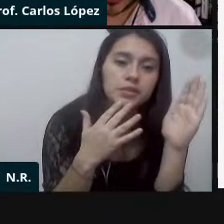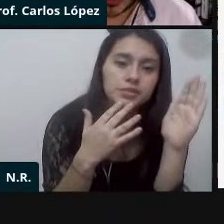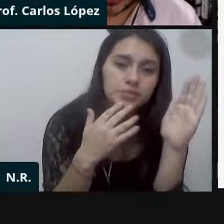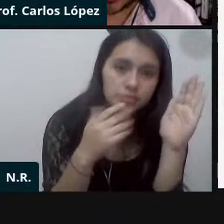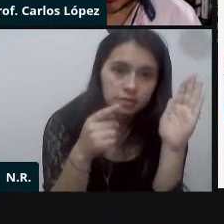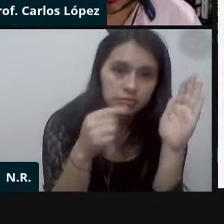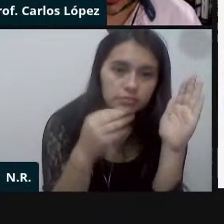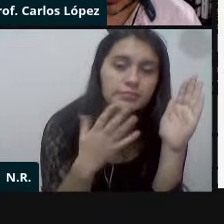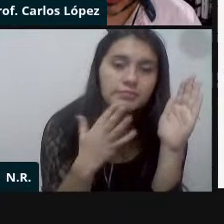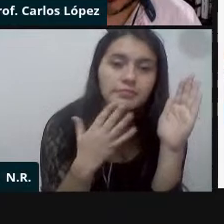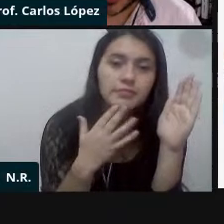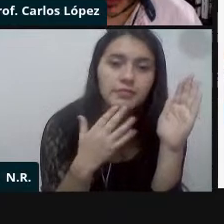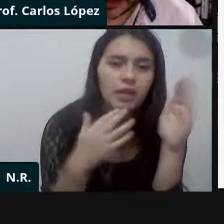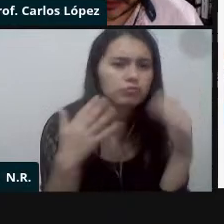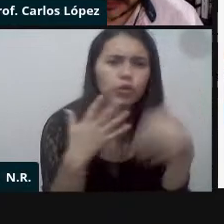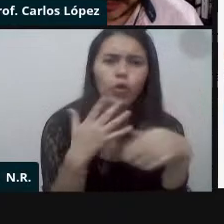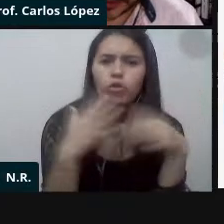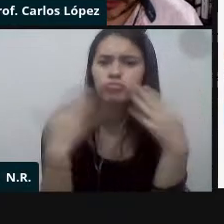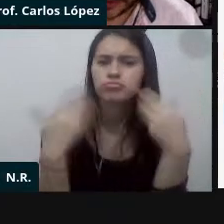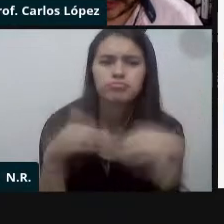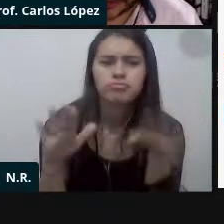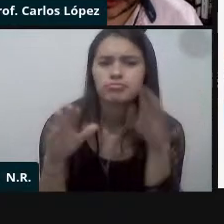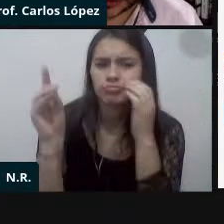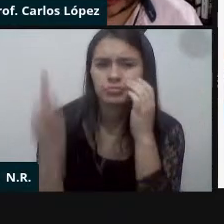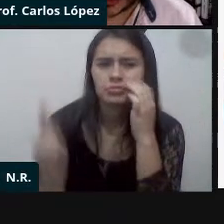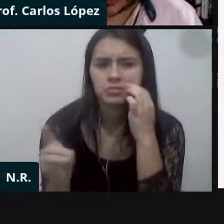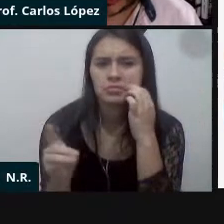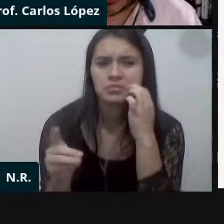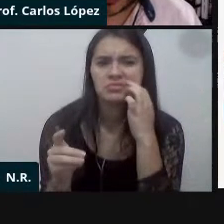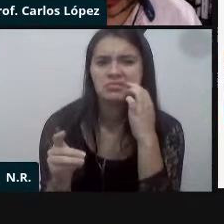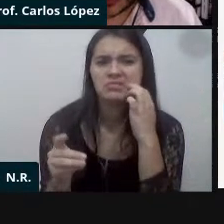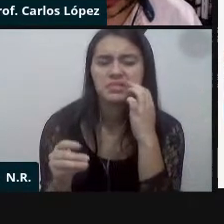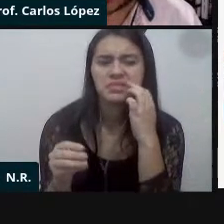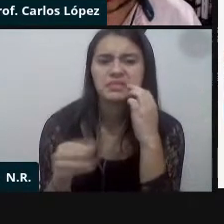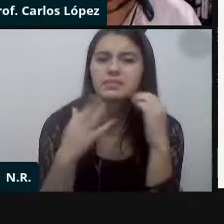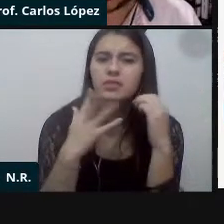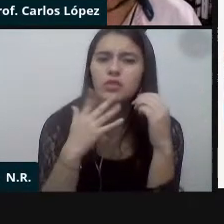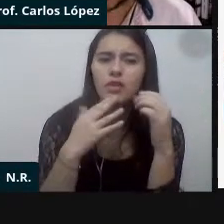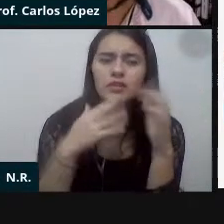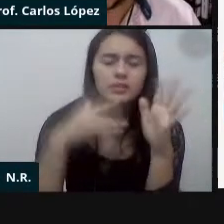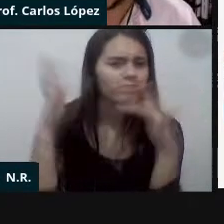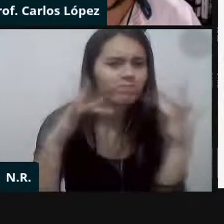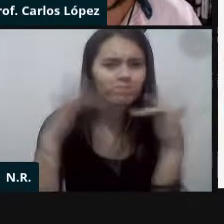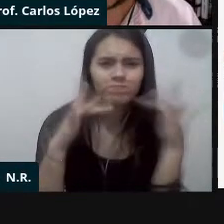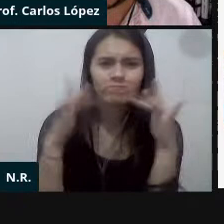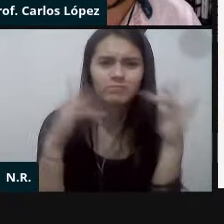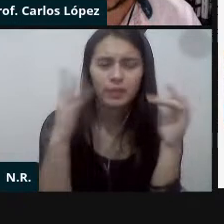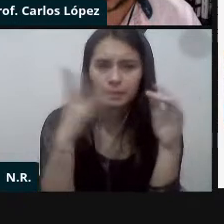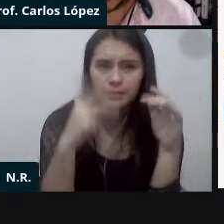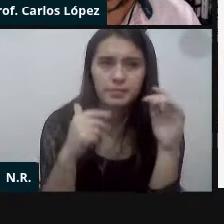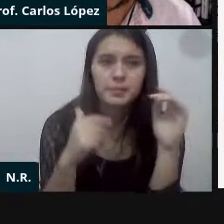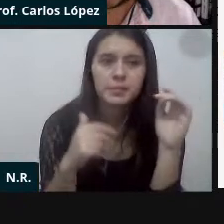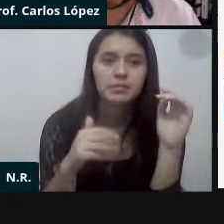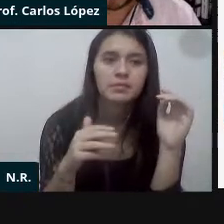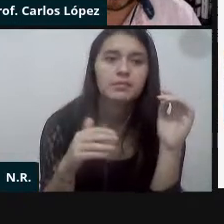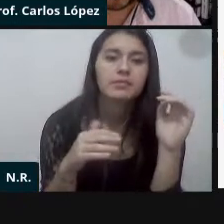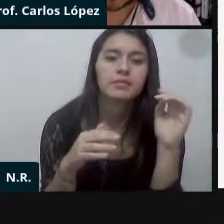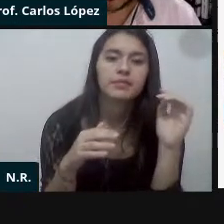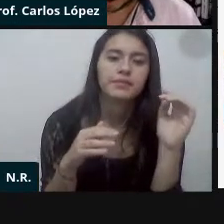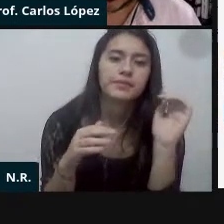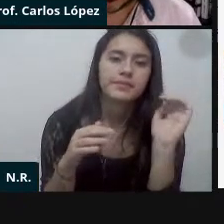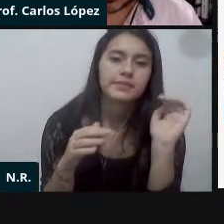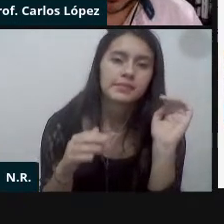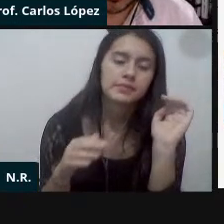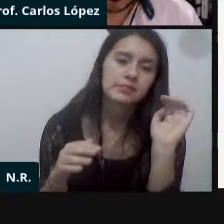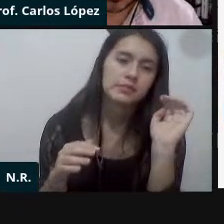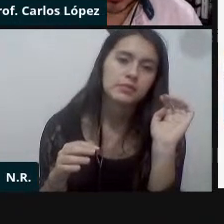color. Al color que ustedes quieran, vamos a escoger uno psicodélico, que le guste a la maestra Liliana. ¿Listo? Es un rosado